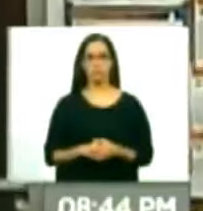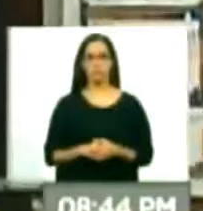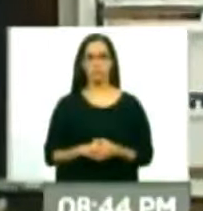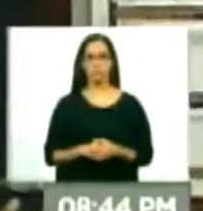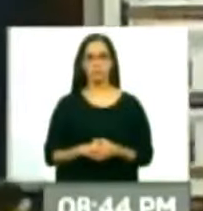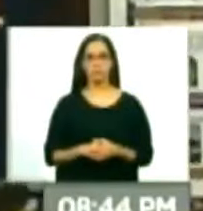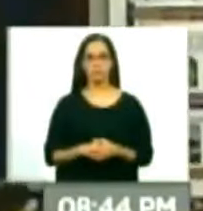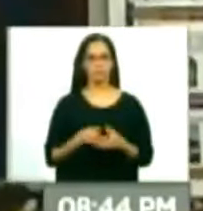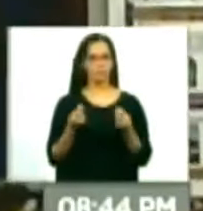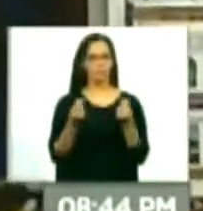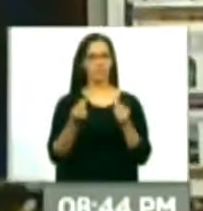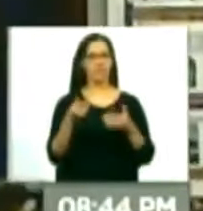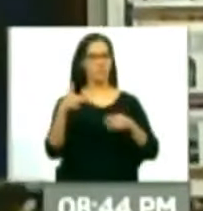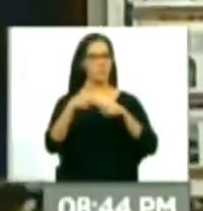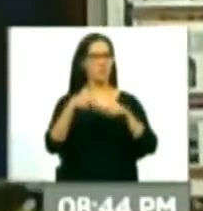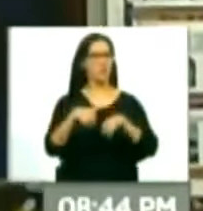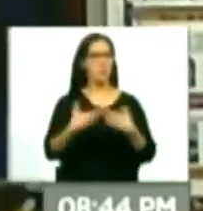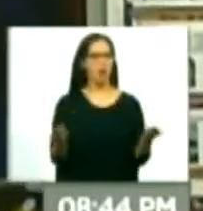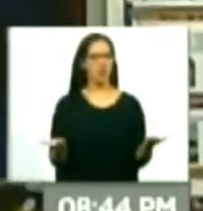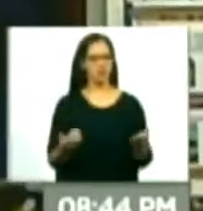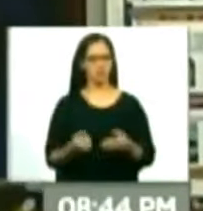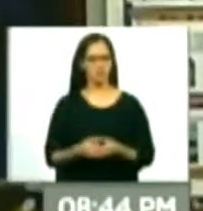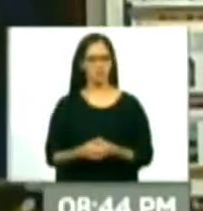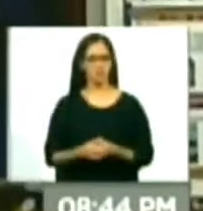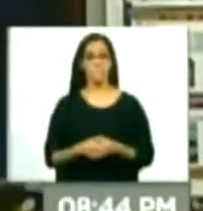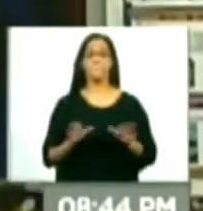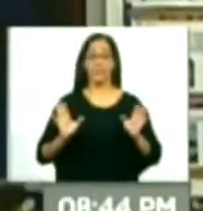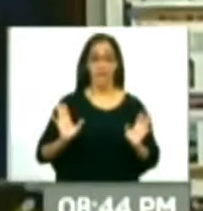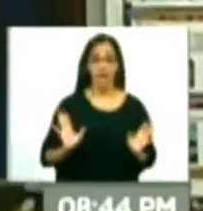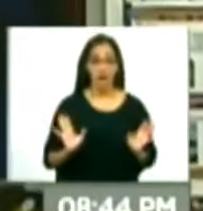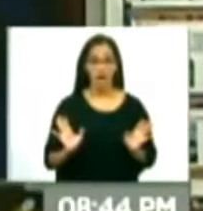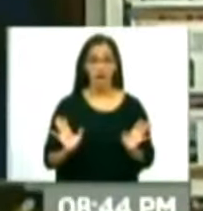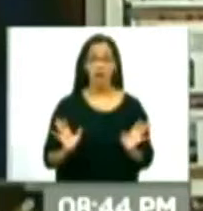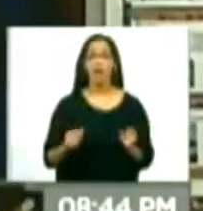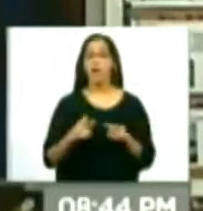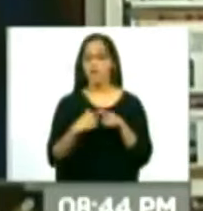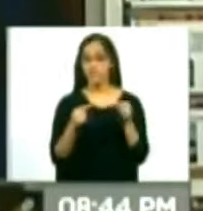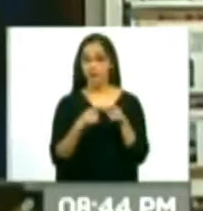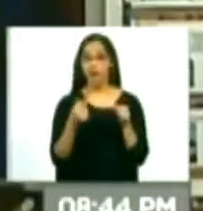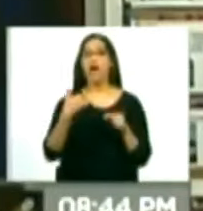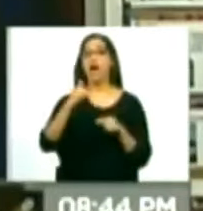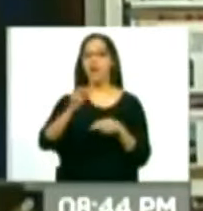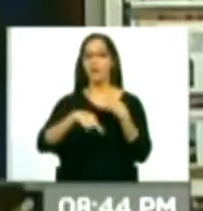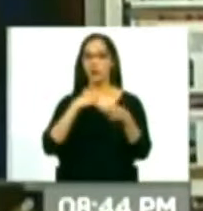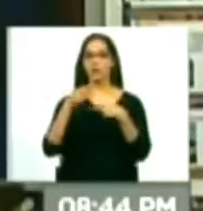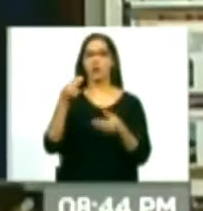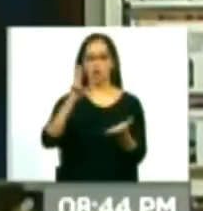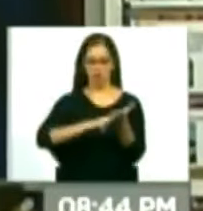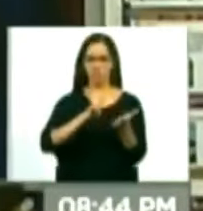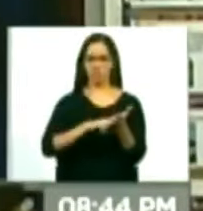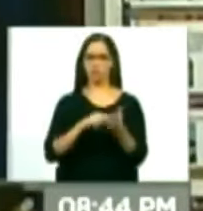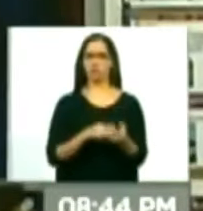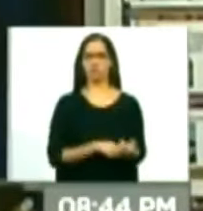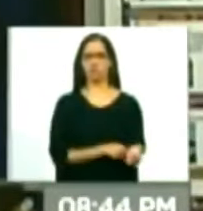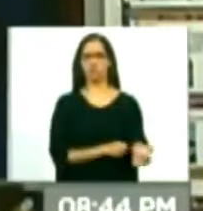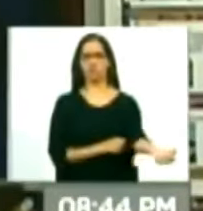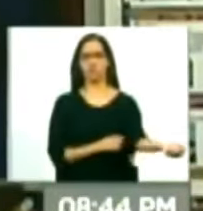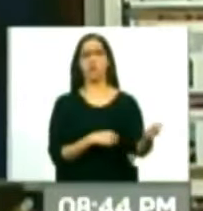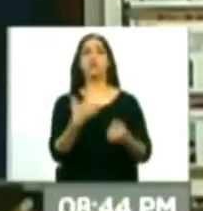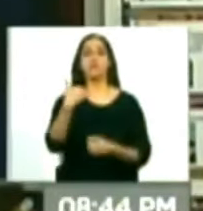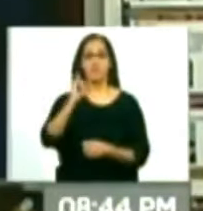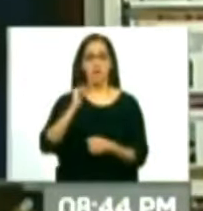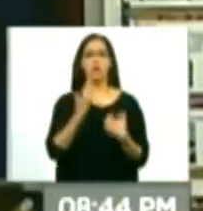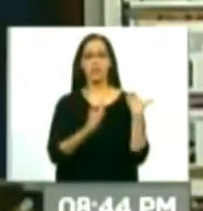Con dinero de PDVSA, ¿cuál dinero de PDVSA? Ah, en Nicaragua hay una revolución, eso sí es cierto. Y hay un presidente revolucionario,